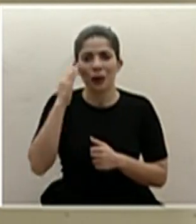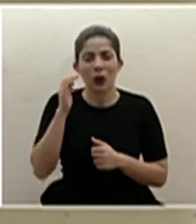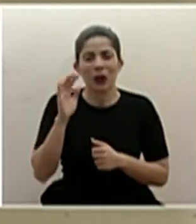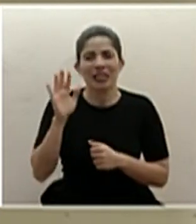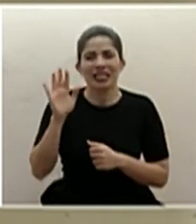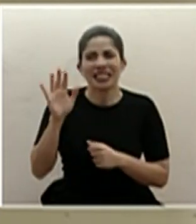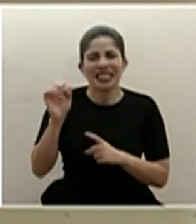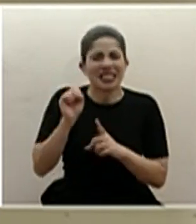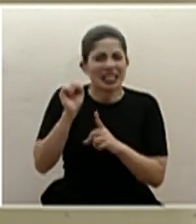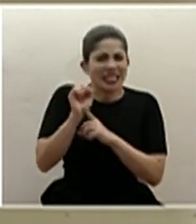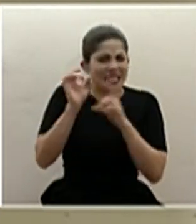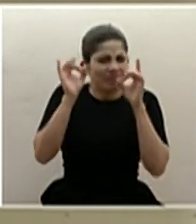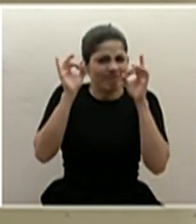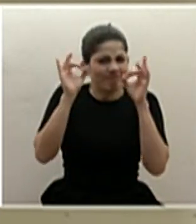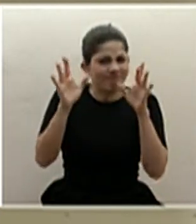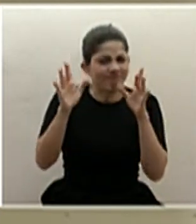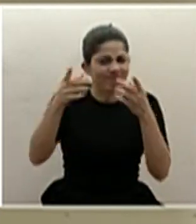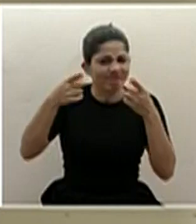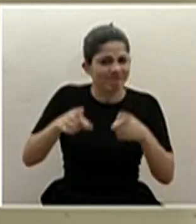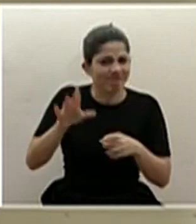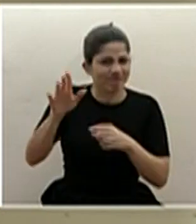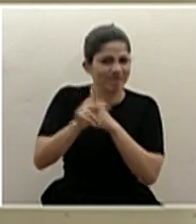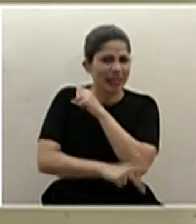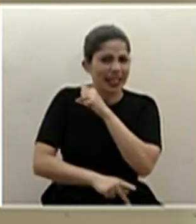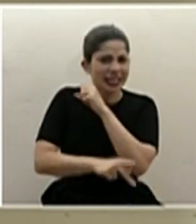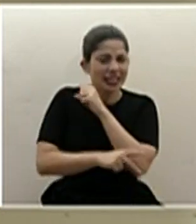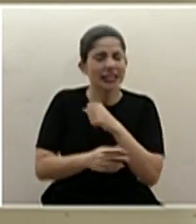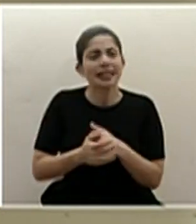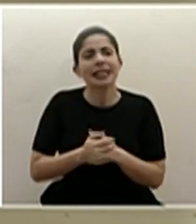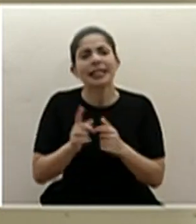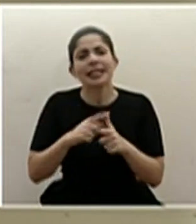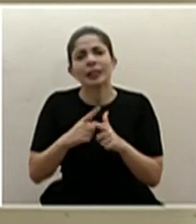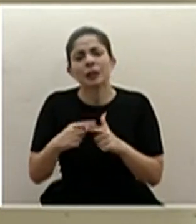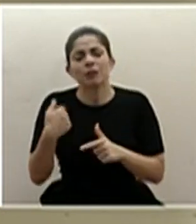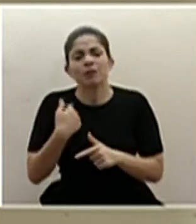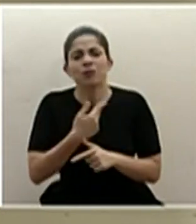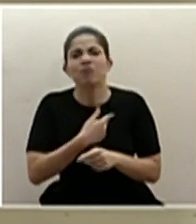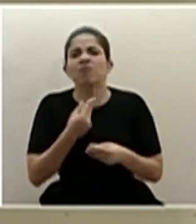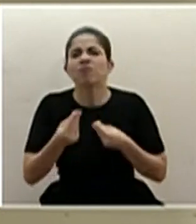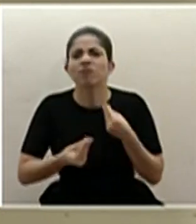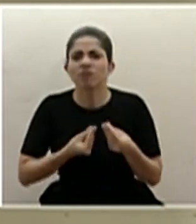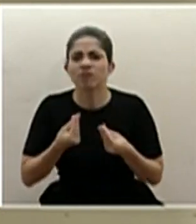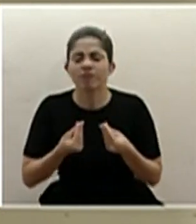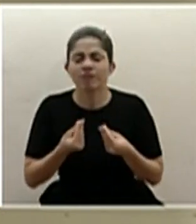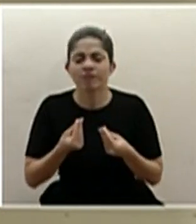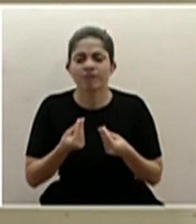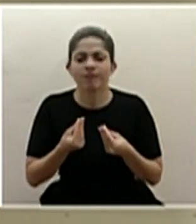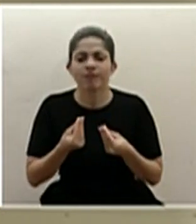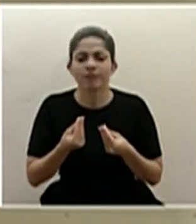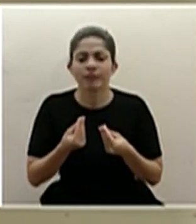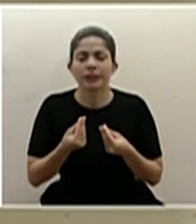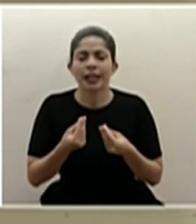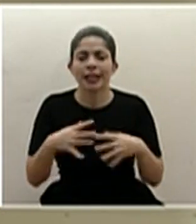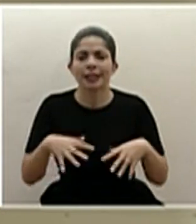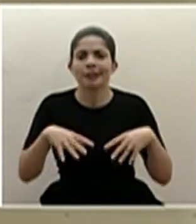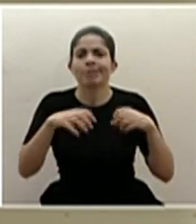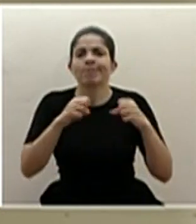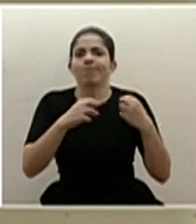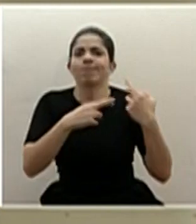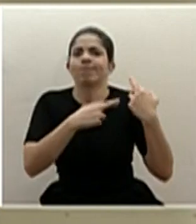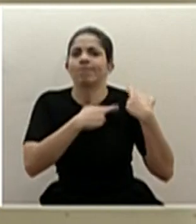tan tremenda que se vive en ese país. De manera que nos hemos encontrado con la responsabilidad y